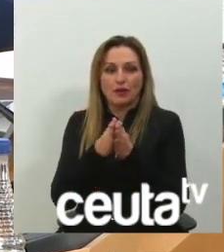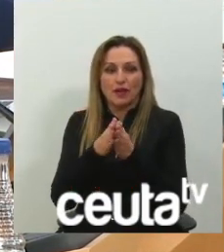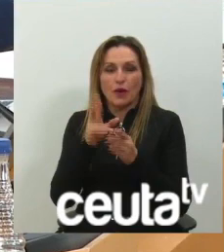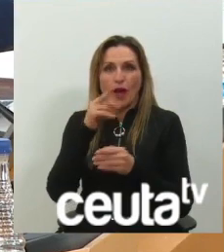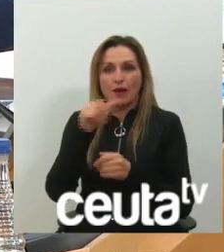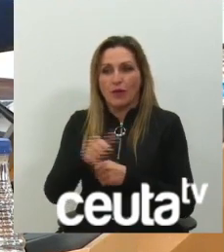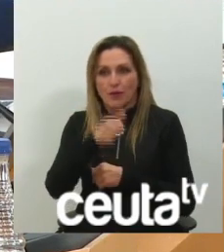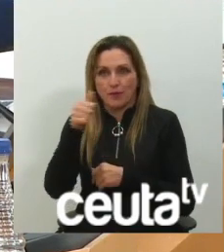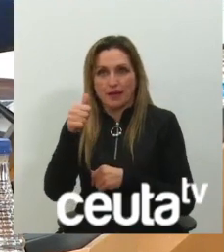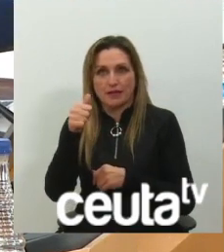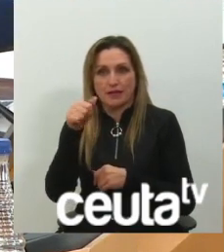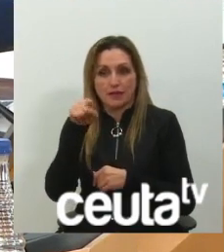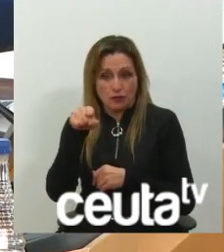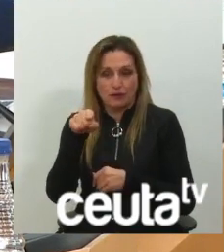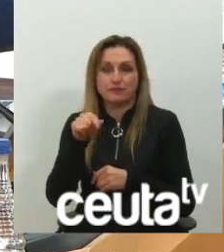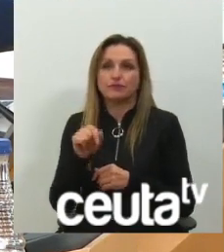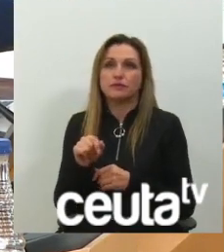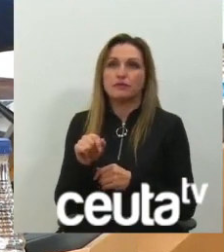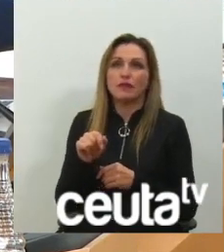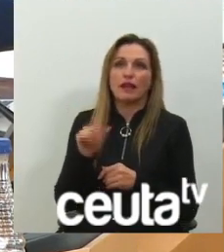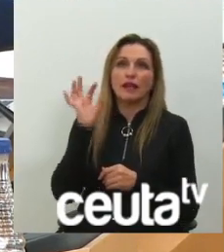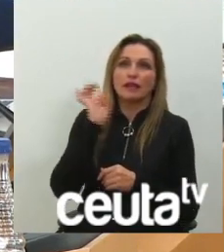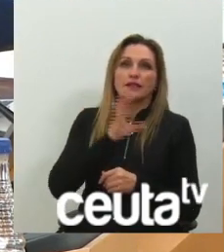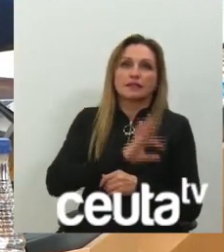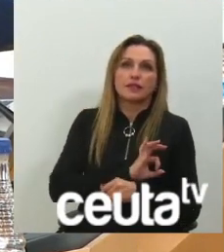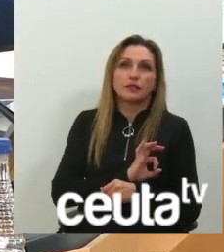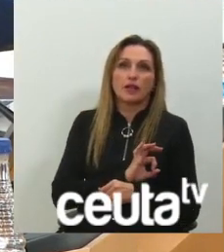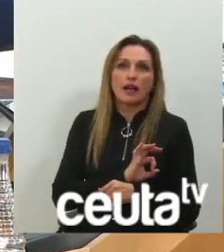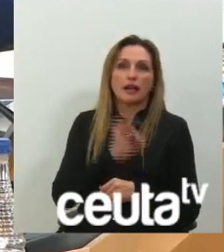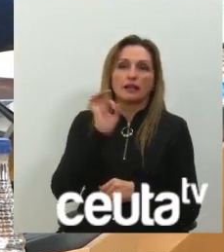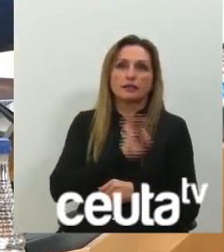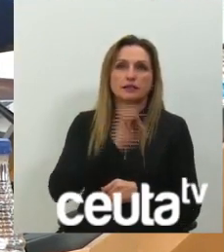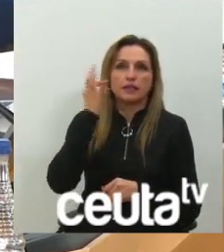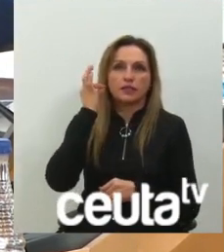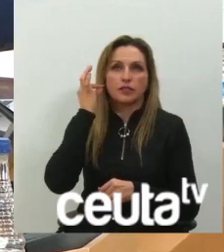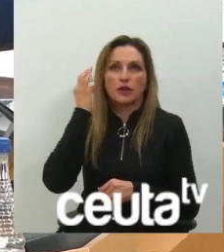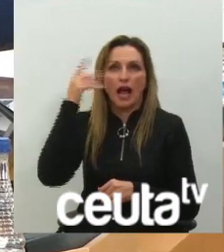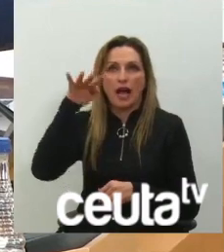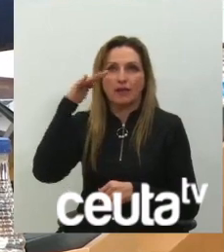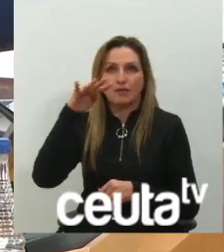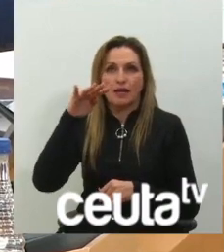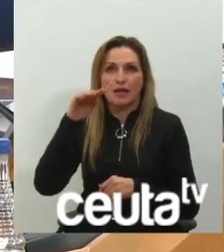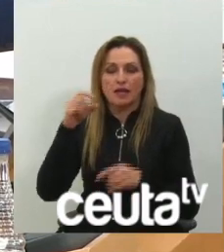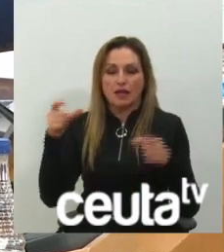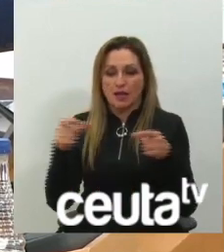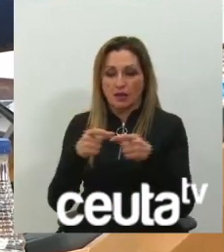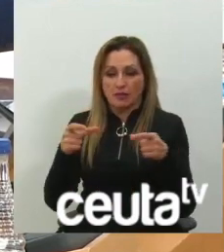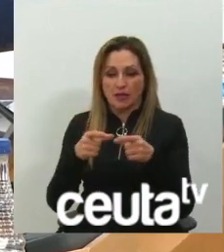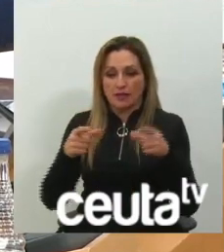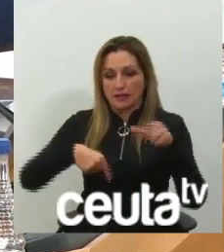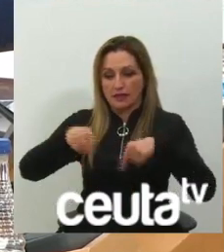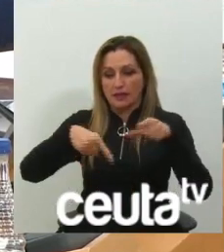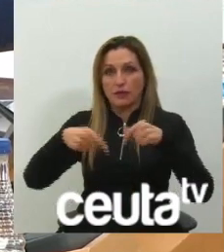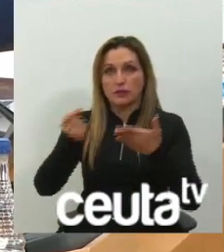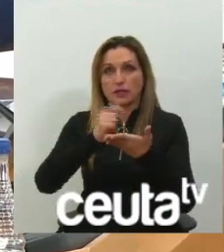bueno señora ahmed dice lo mismo que el señor otra vez billetes gratis para todos yo no he puesto en ningún momento el billete y gratis para